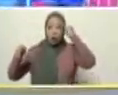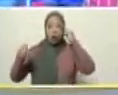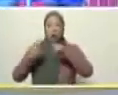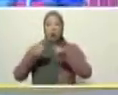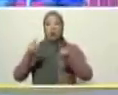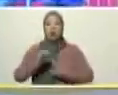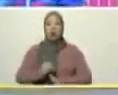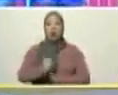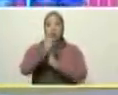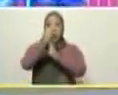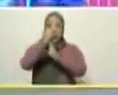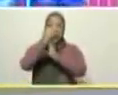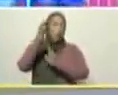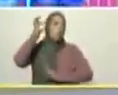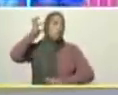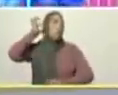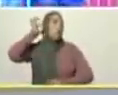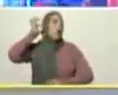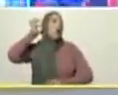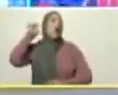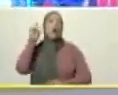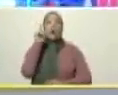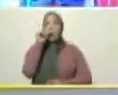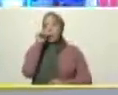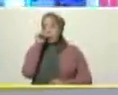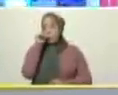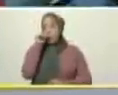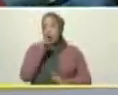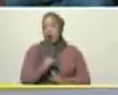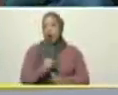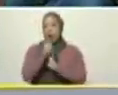líderes, lideresas, dirigentes